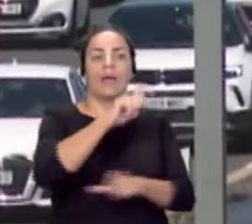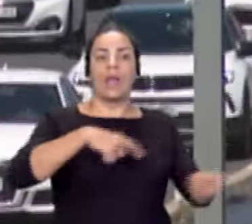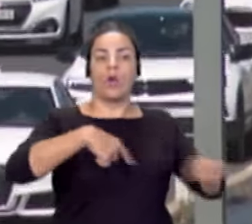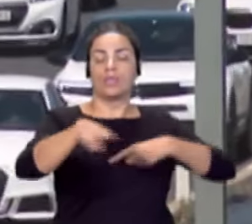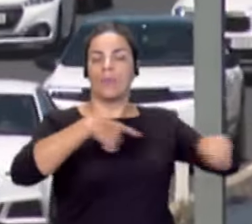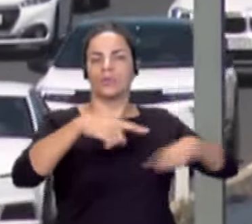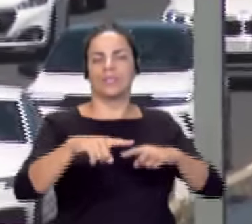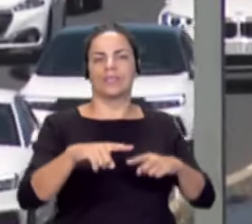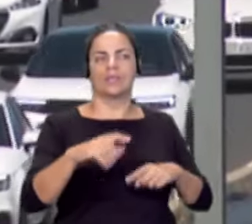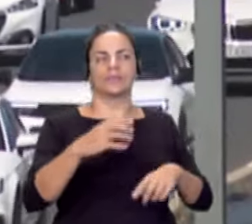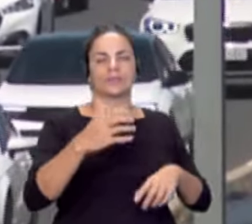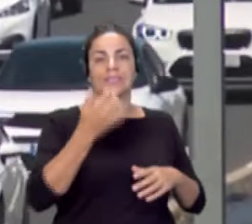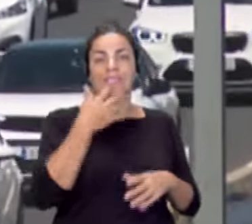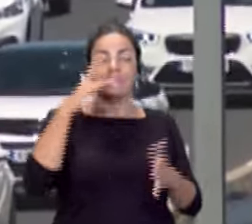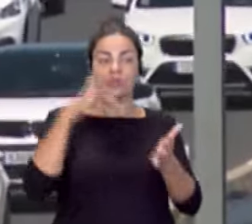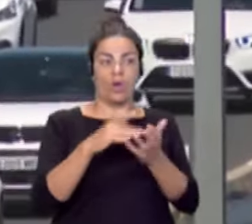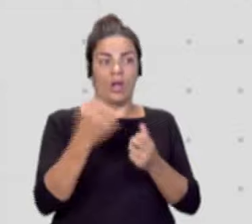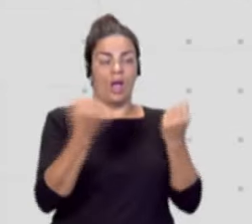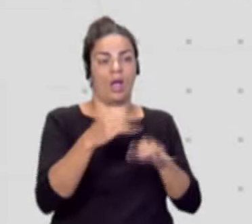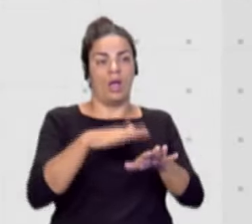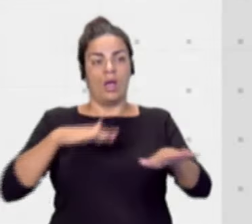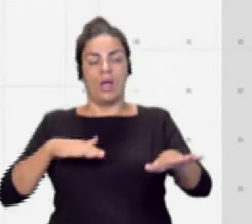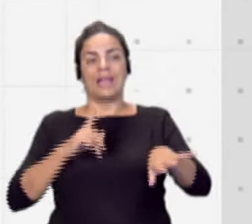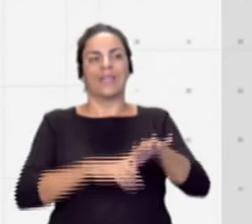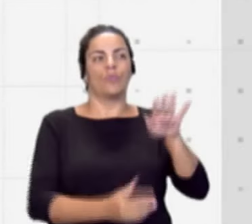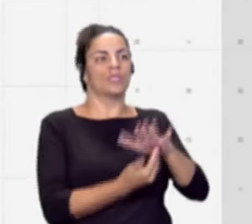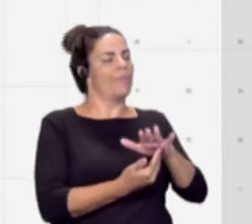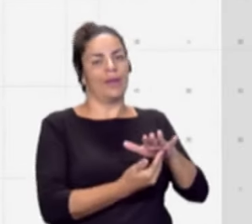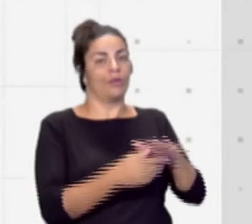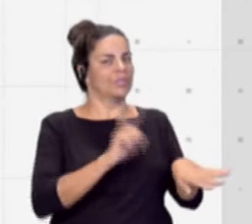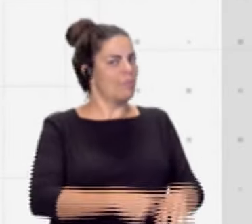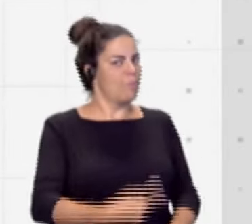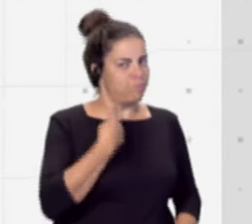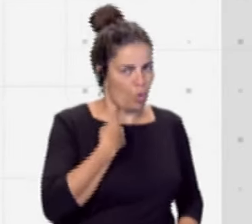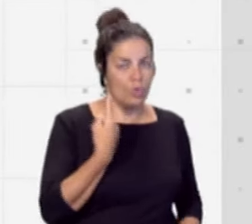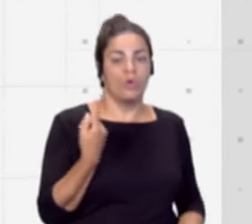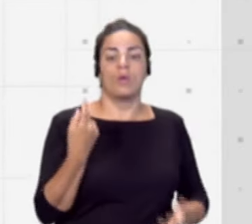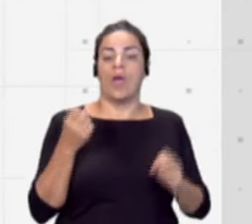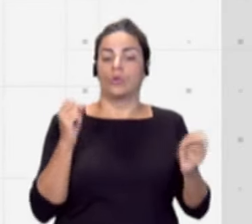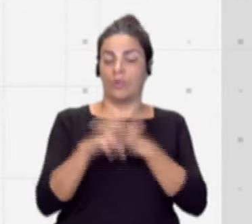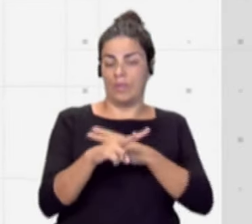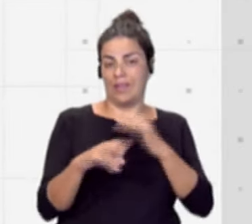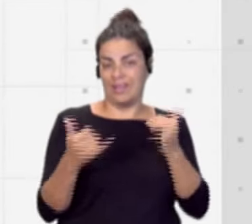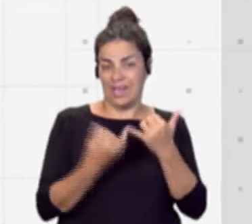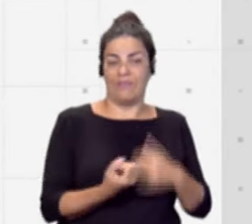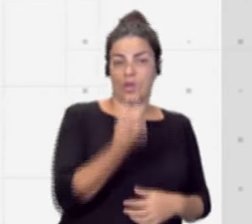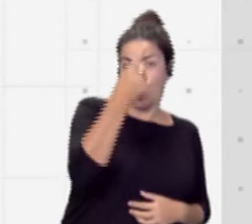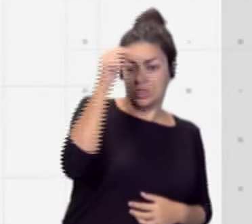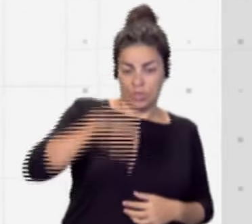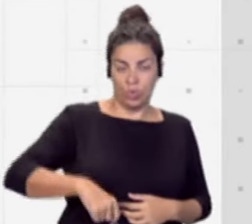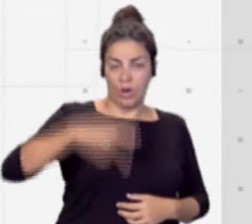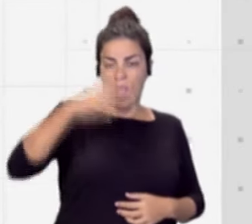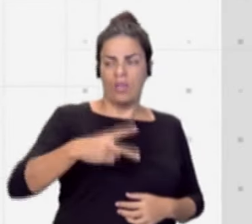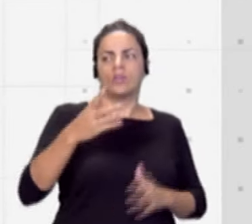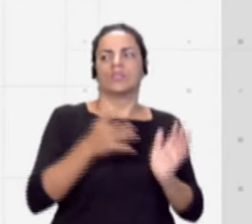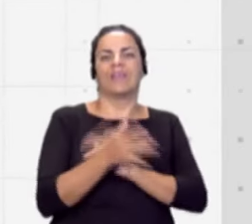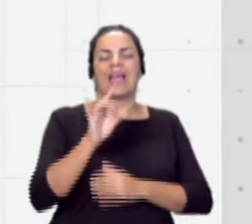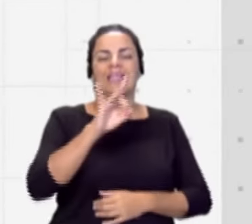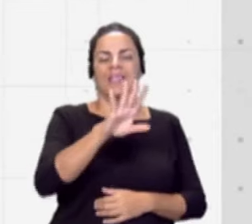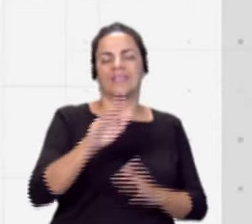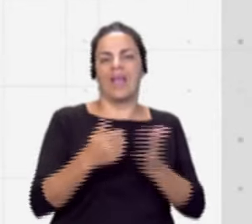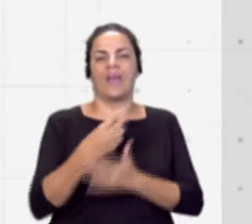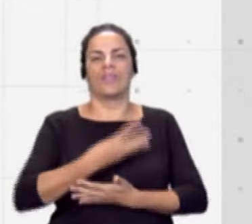cuando hay un atasco, sino que literalmente se pierde. En Tenerife, tanto en la autopista del norte como del sur, hablamos de entre un 15 y 18% del tiempo